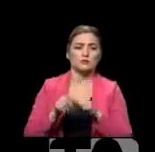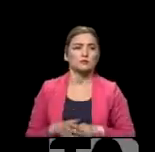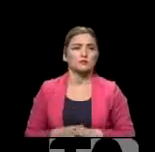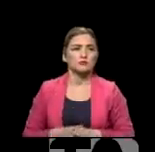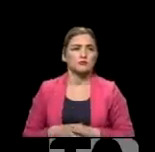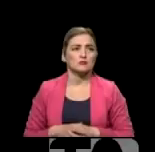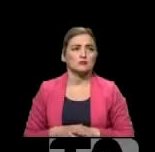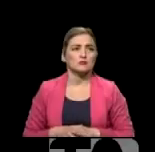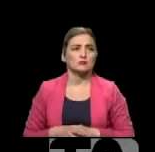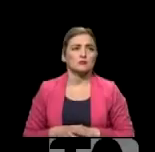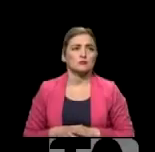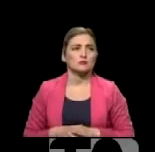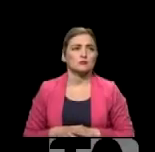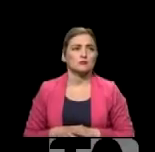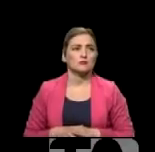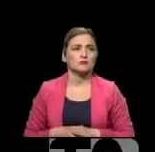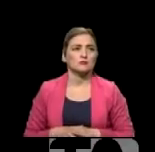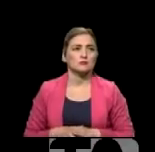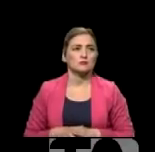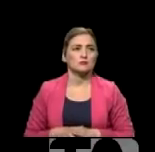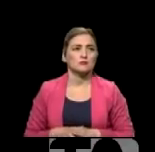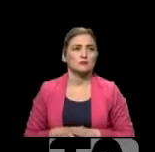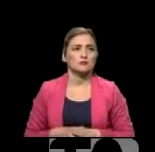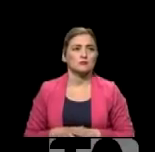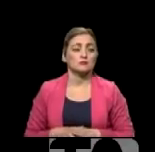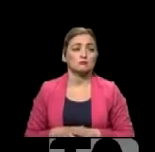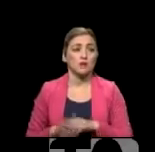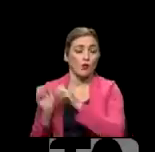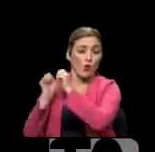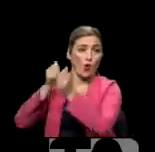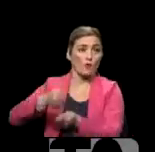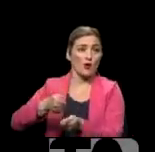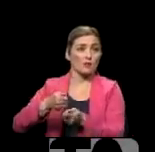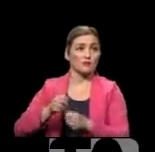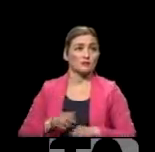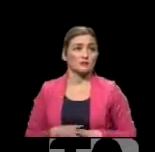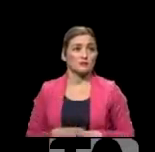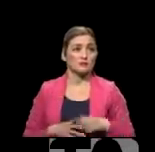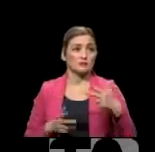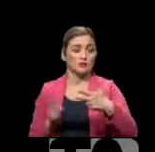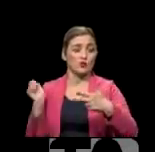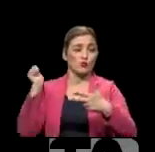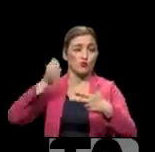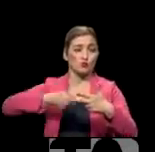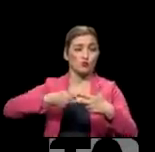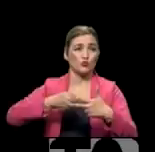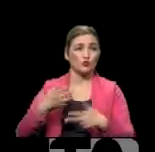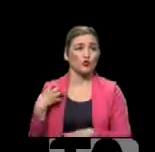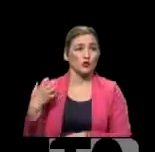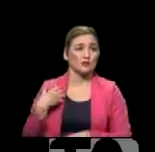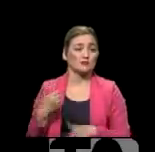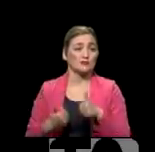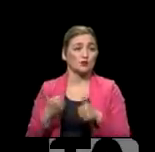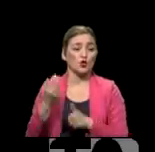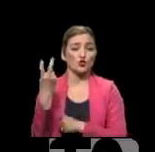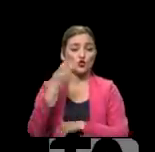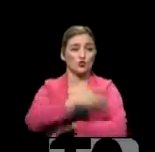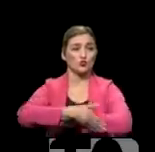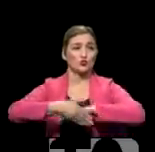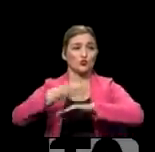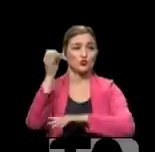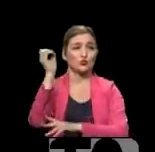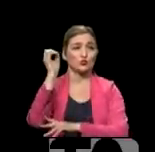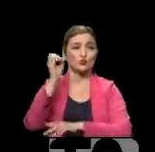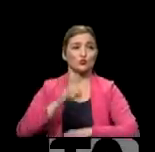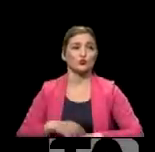mire, privada, mire, atacar cómo pude a los este vehículos. Sujeto es. Golpeando los vehículos. ¿Qué tipo de protesta es esta, señores? La 12 de octubre es una avenida